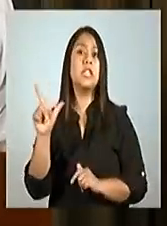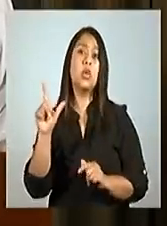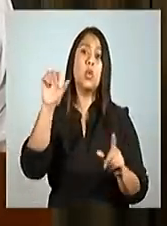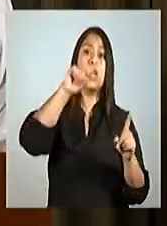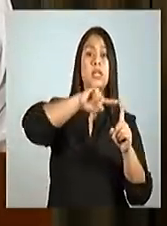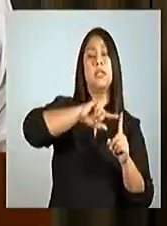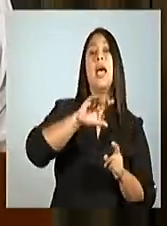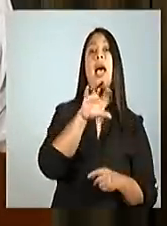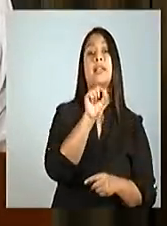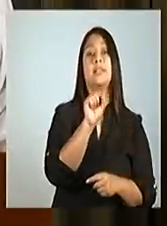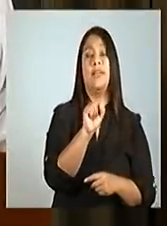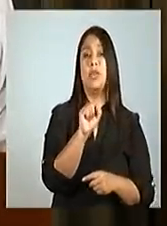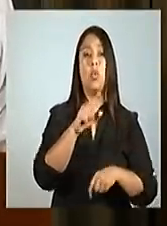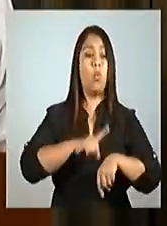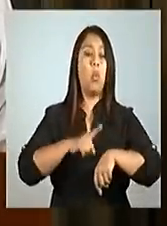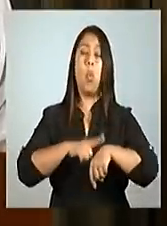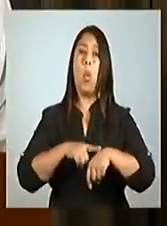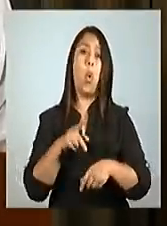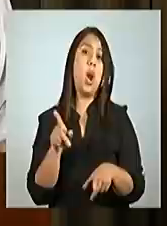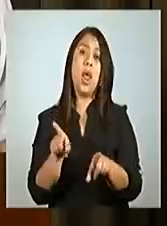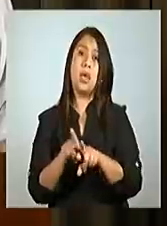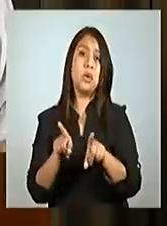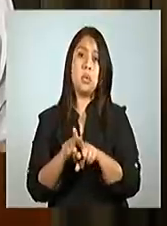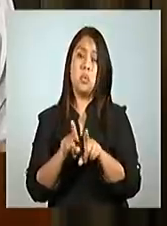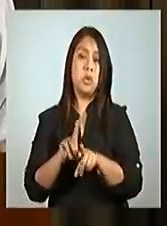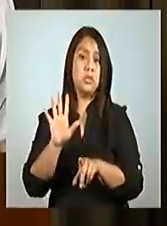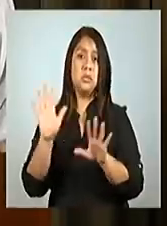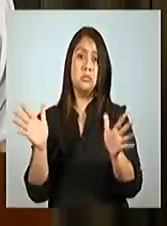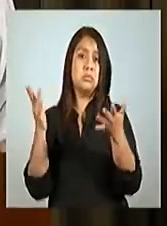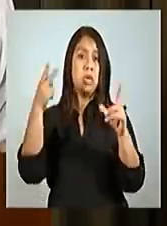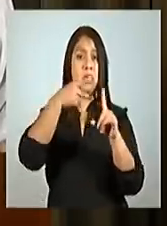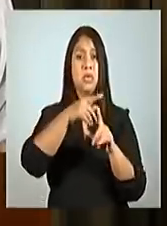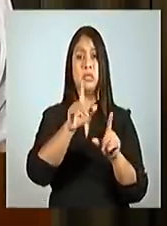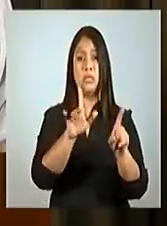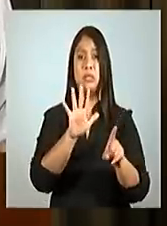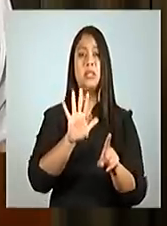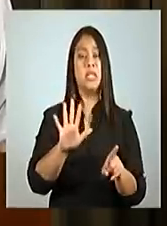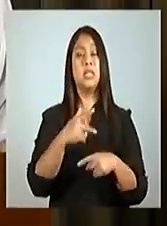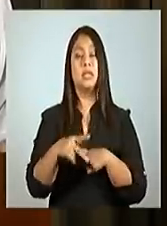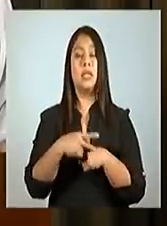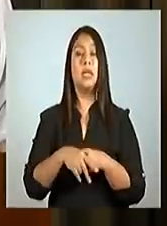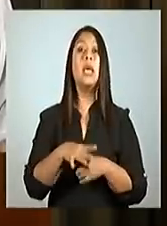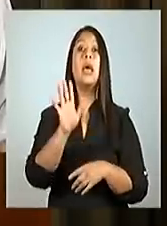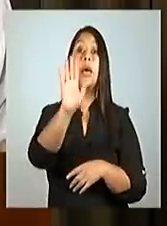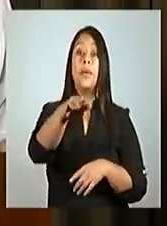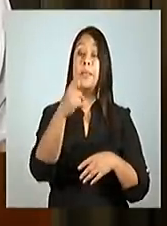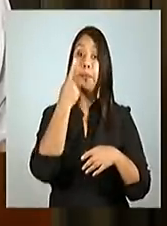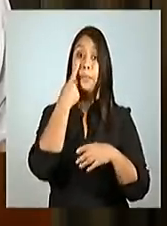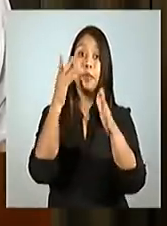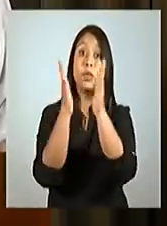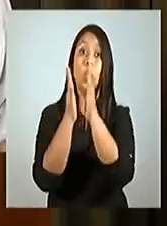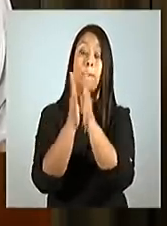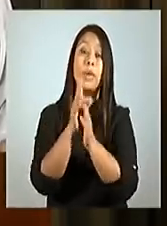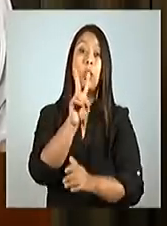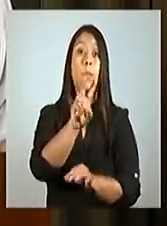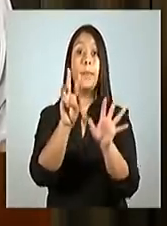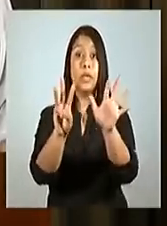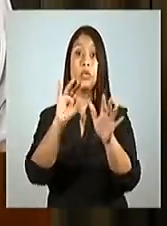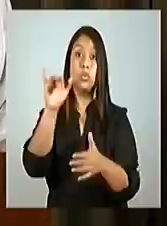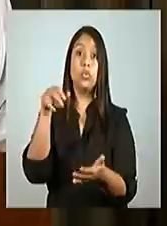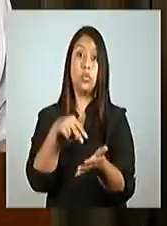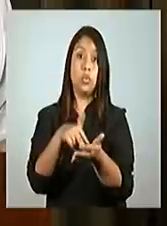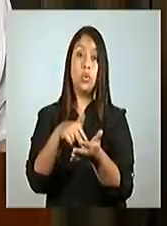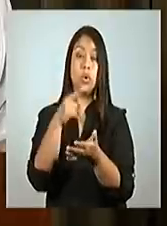los horarios que los que están permitidos. El domingo 28 de junio, les recuerdo que estará limitada la movilidad de